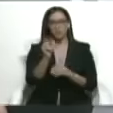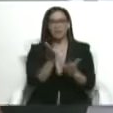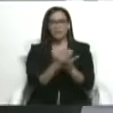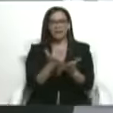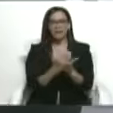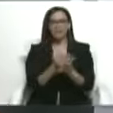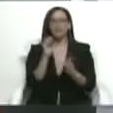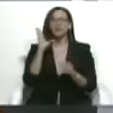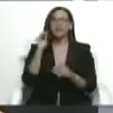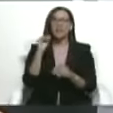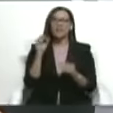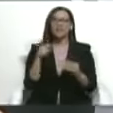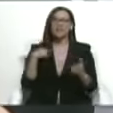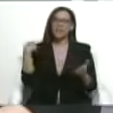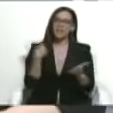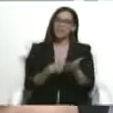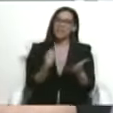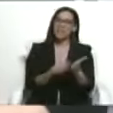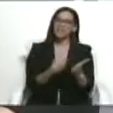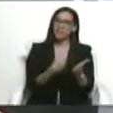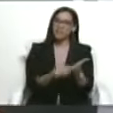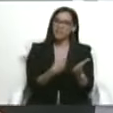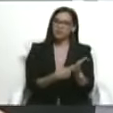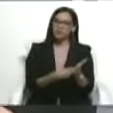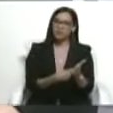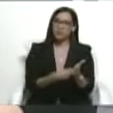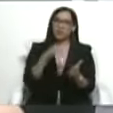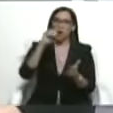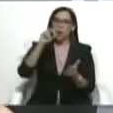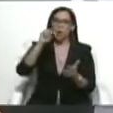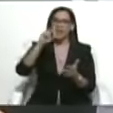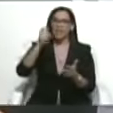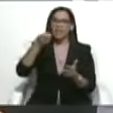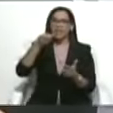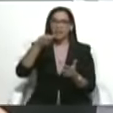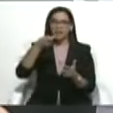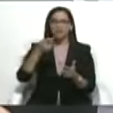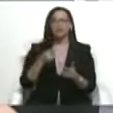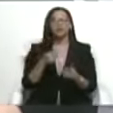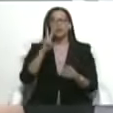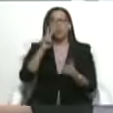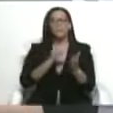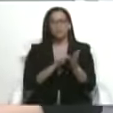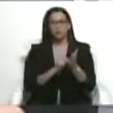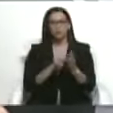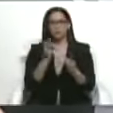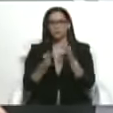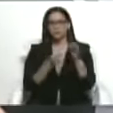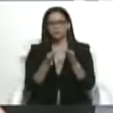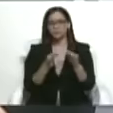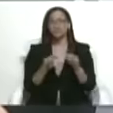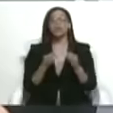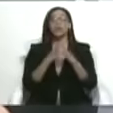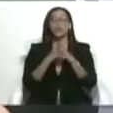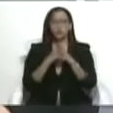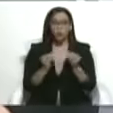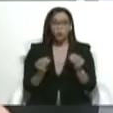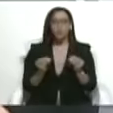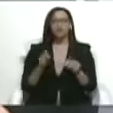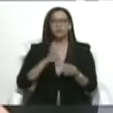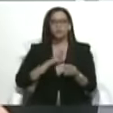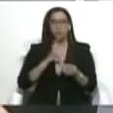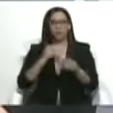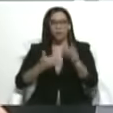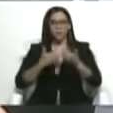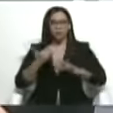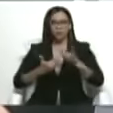donde le habla del financiamiento a través de ONG que duró aproximadamente 2 minutos. Todo esto forma parte del